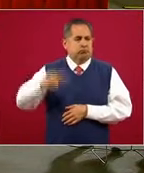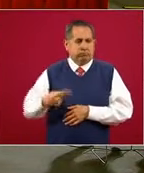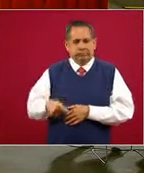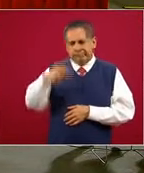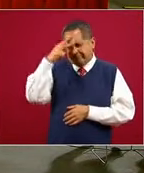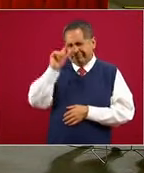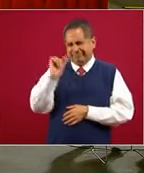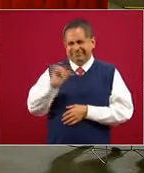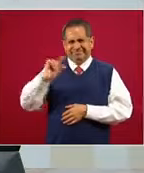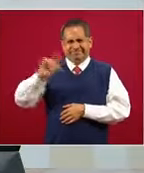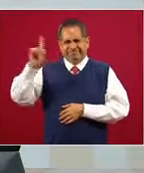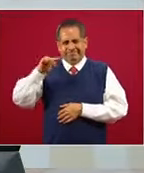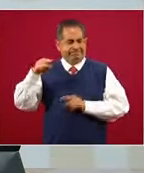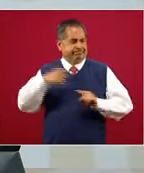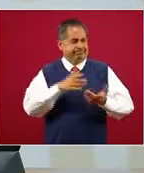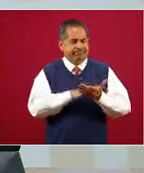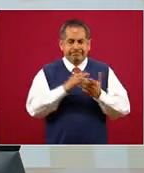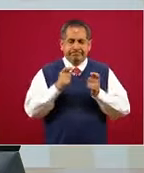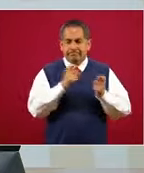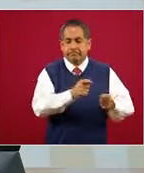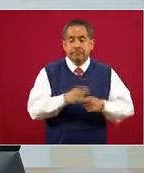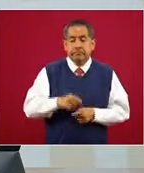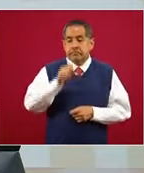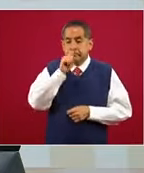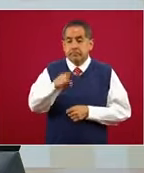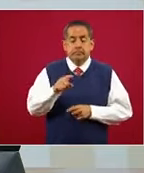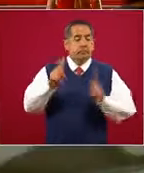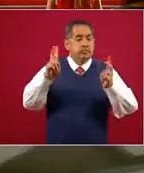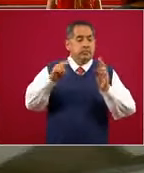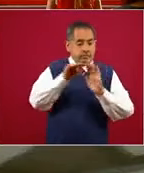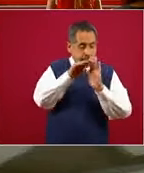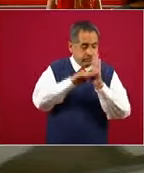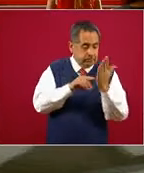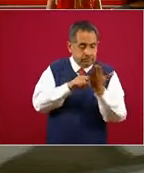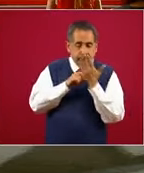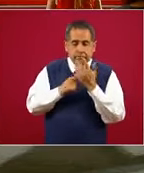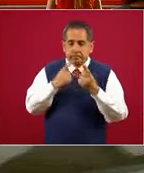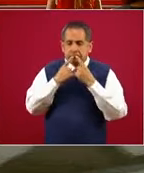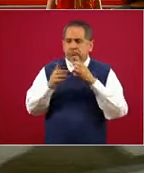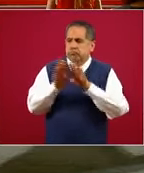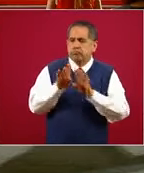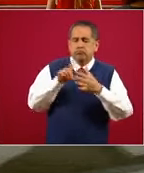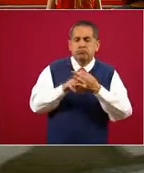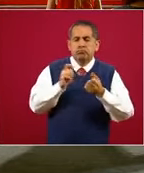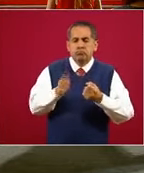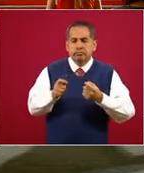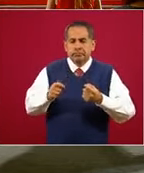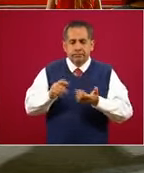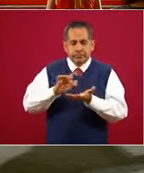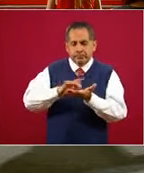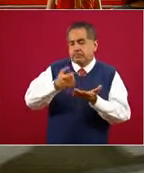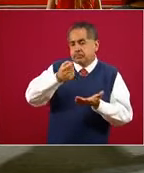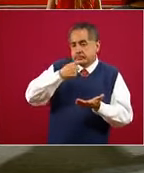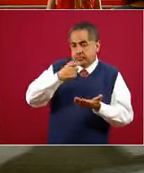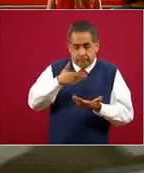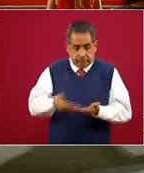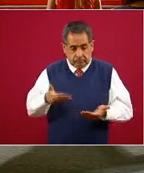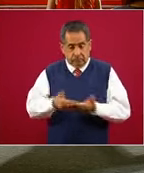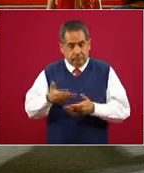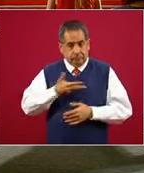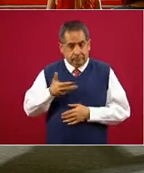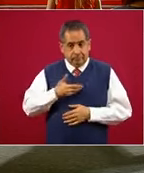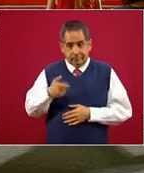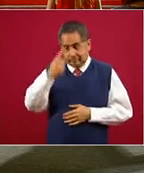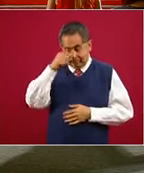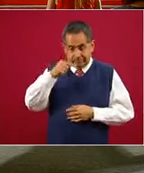muy destacados. Y también el modelo de negociación de los medicamentos que hoy tenemos, que